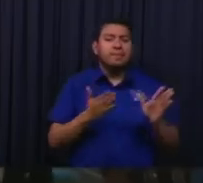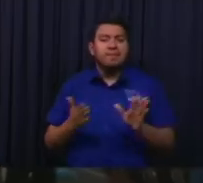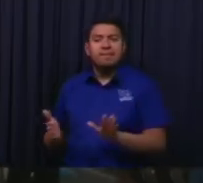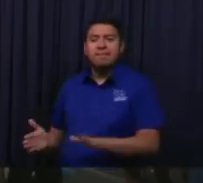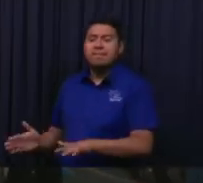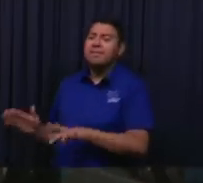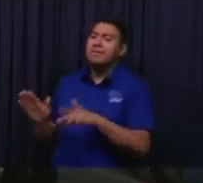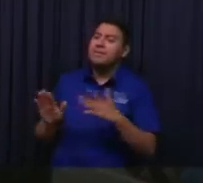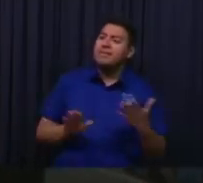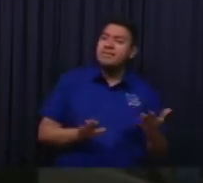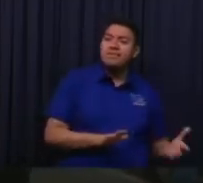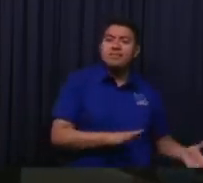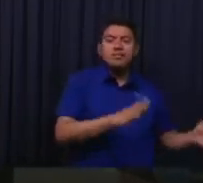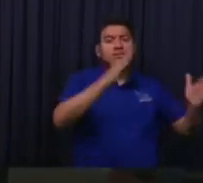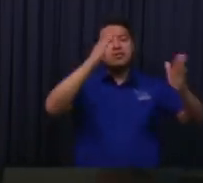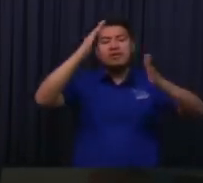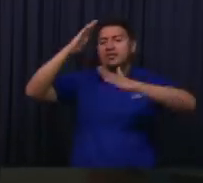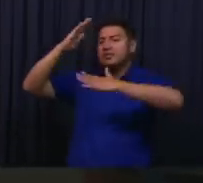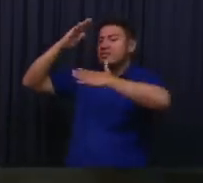Gracias,